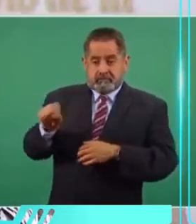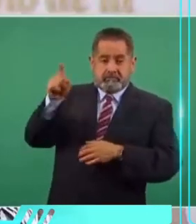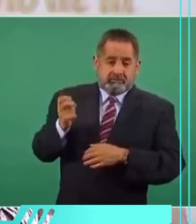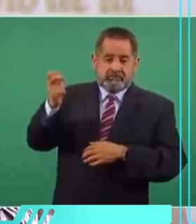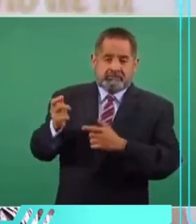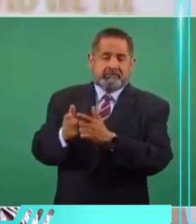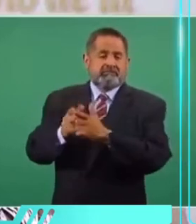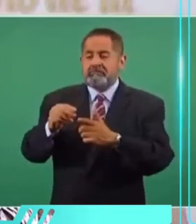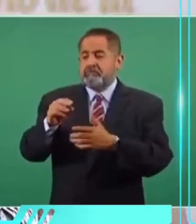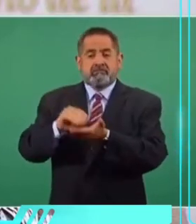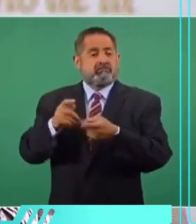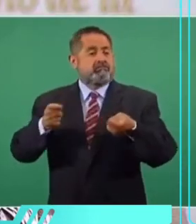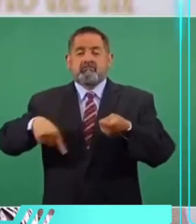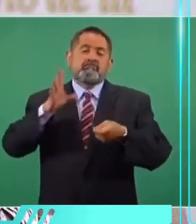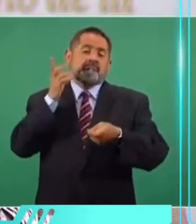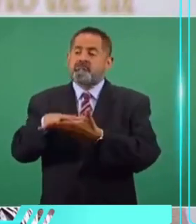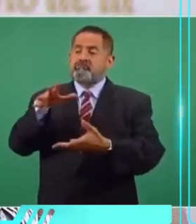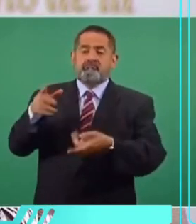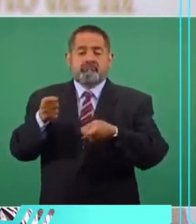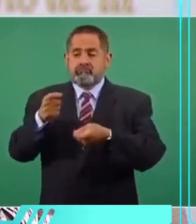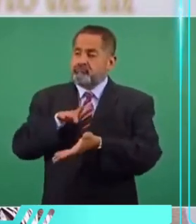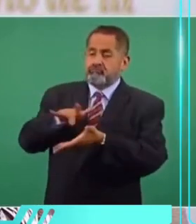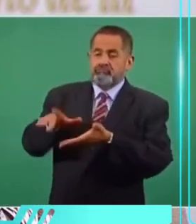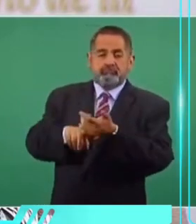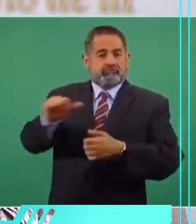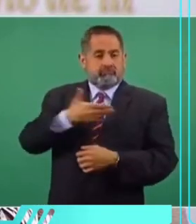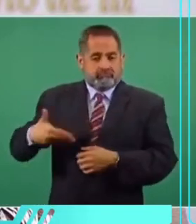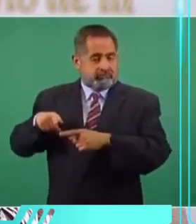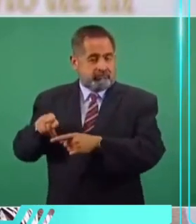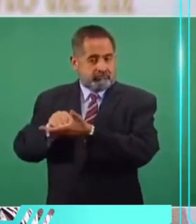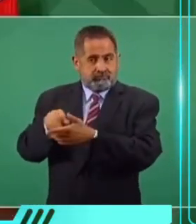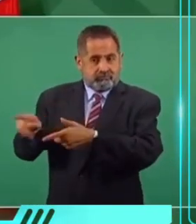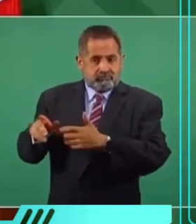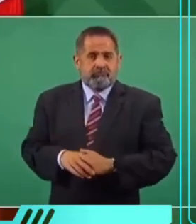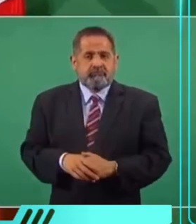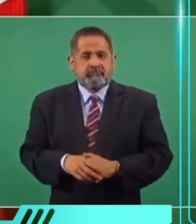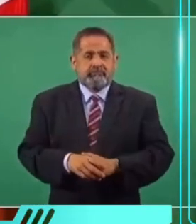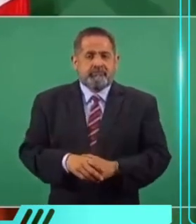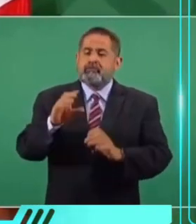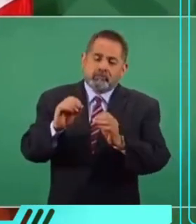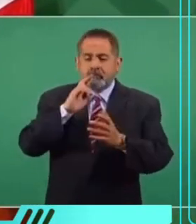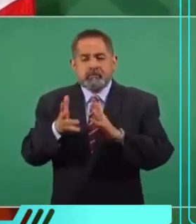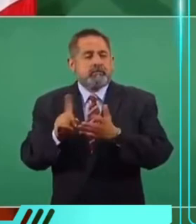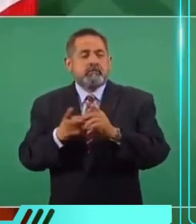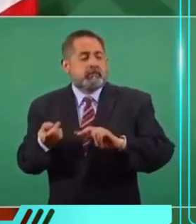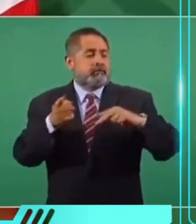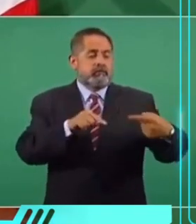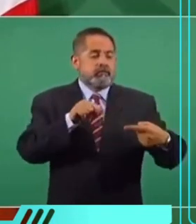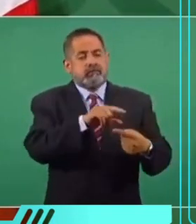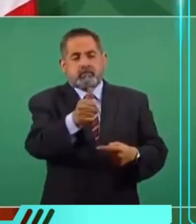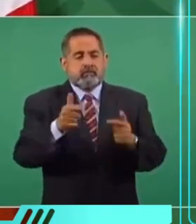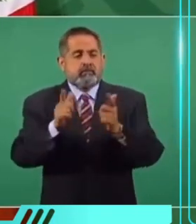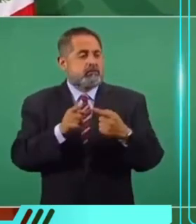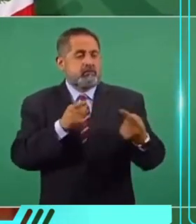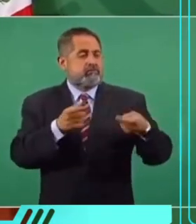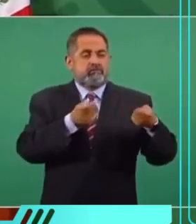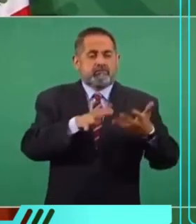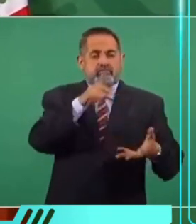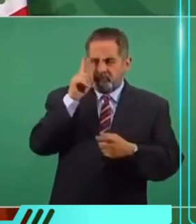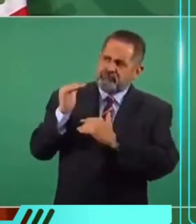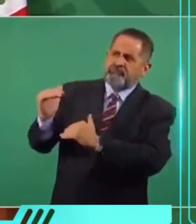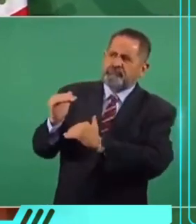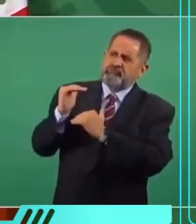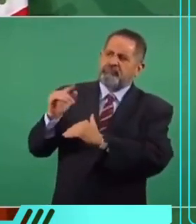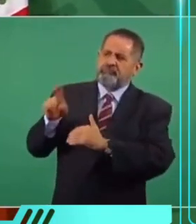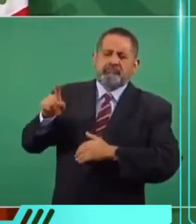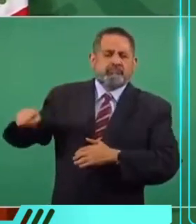partido conserve el control de la Cámara de Diputados para apoyar las políticas del presidente, o que la oposición la controle para